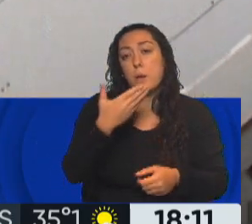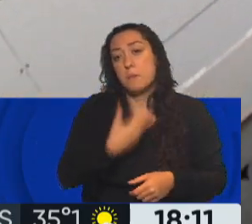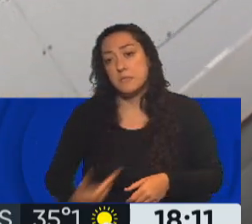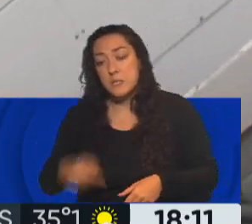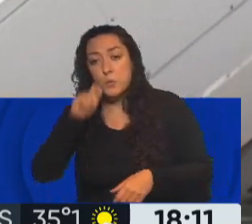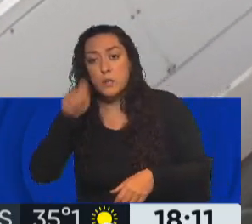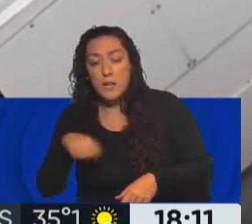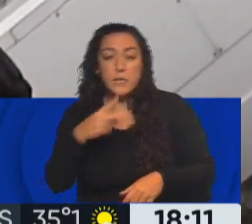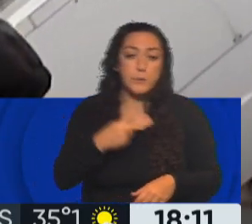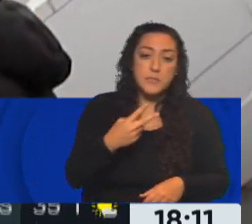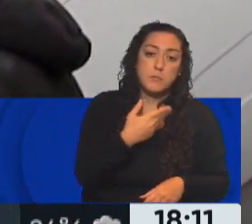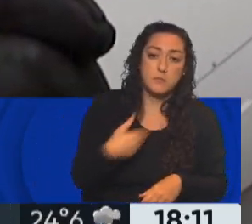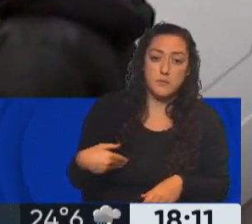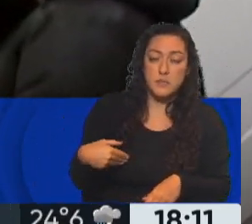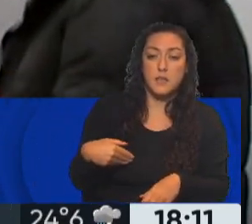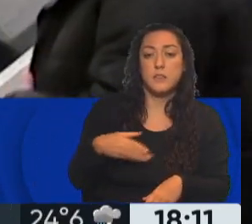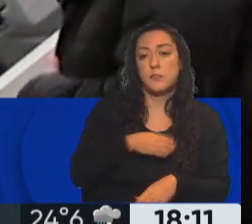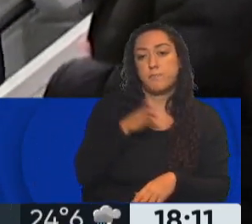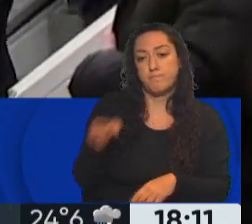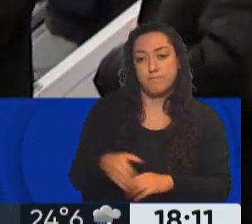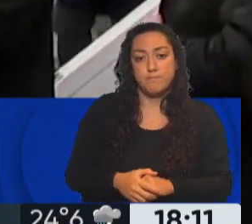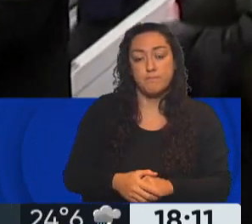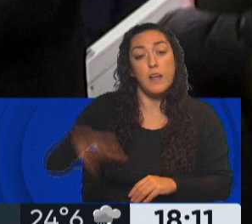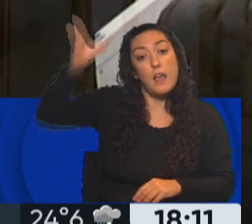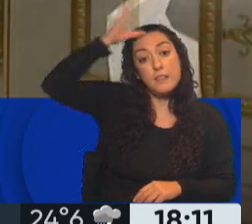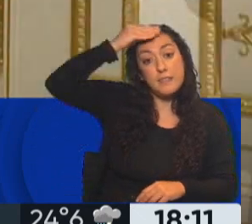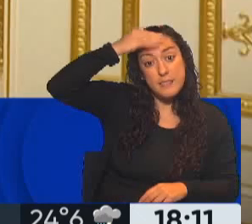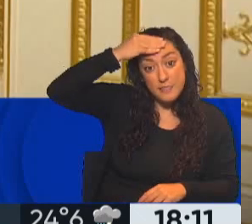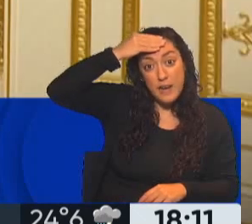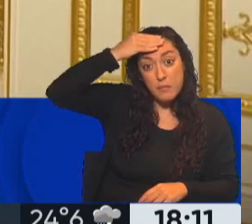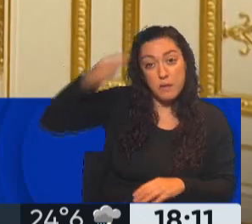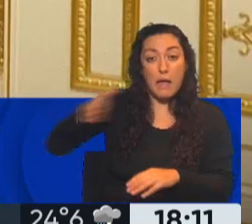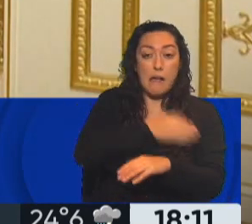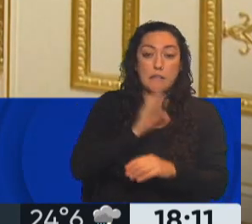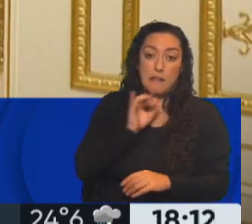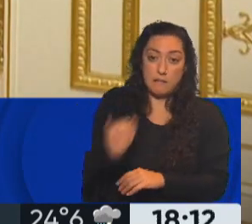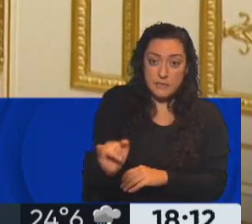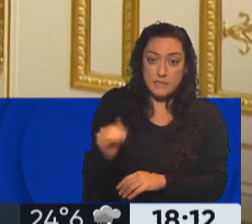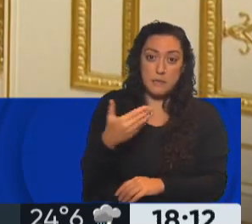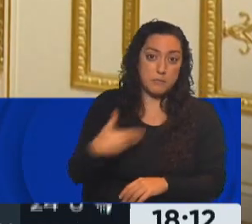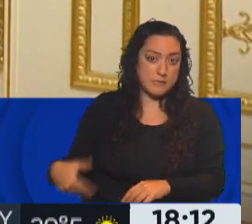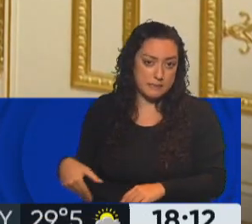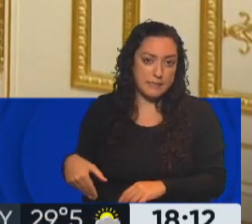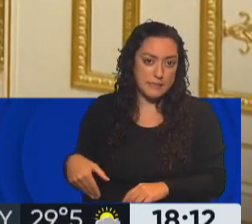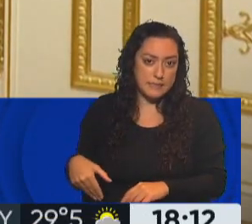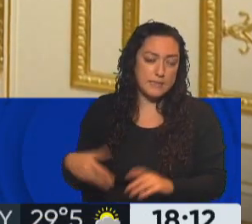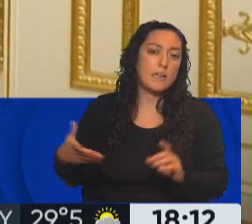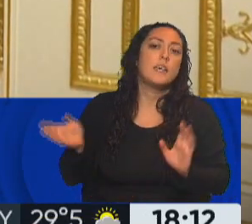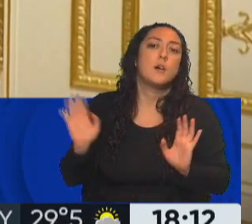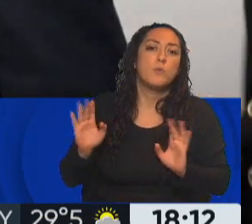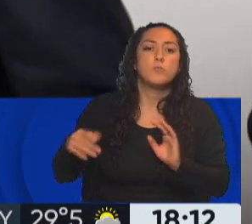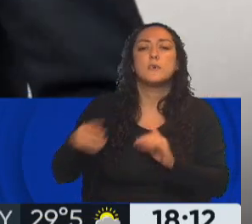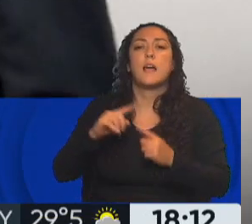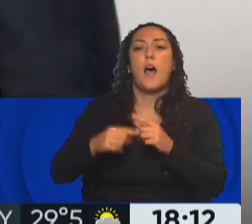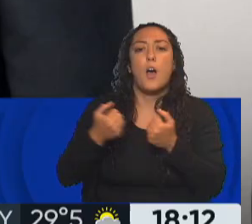Trump, J.D. Vance. Pero Trump ya le marcó anticipadamente a Zelensky los límites del marco de un eventual acuerdo con